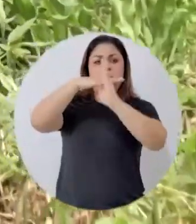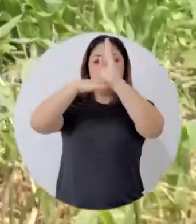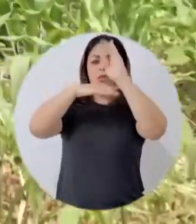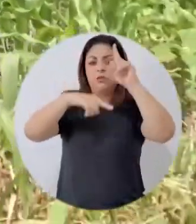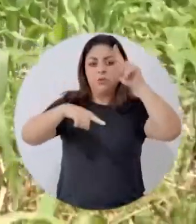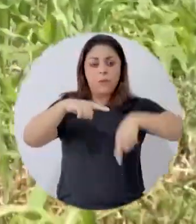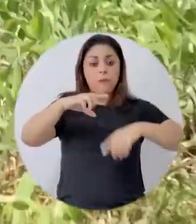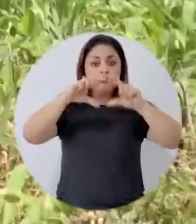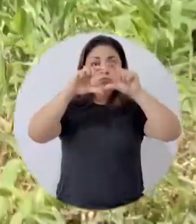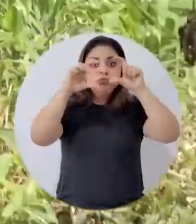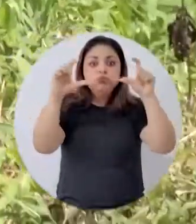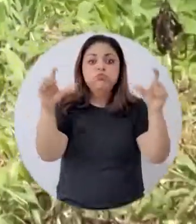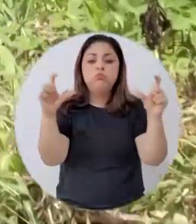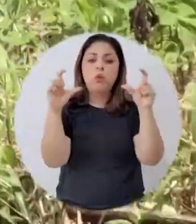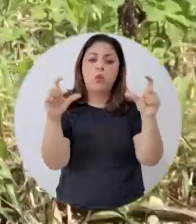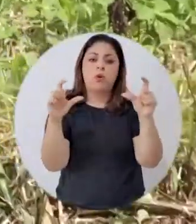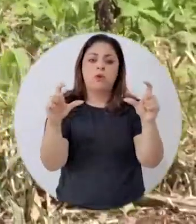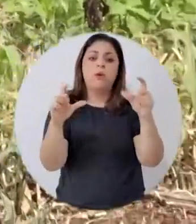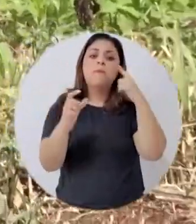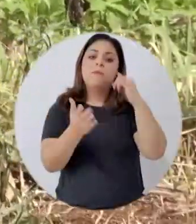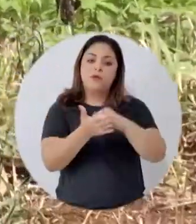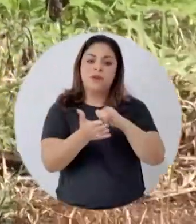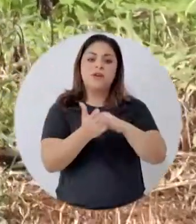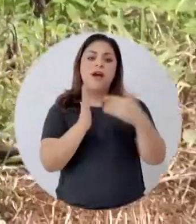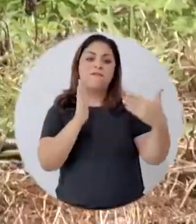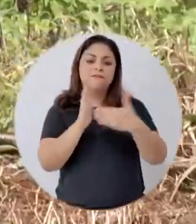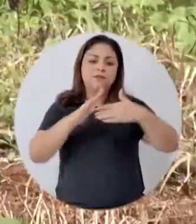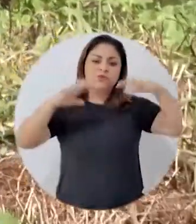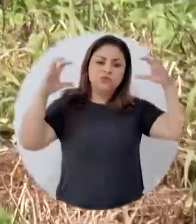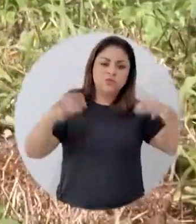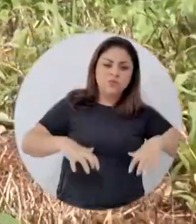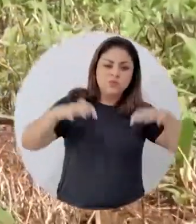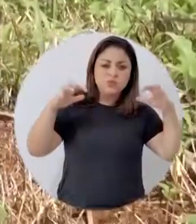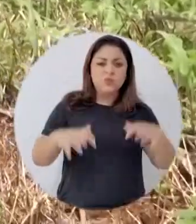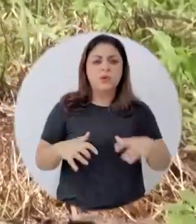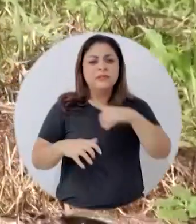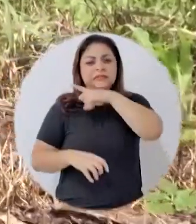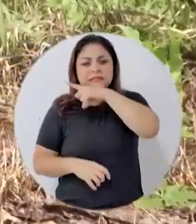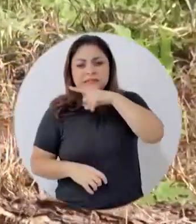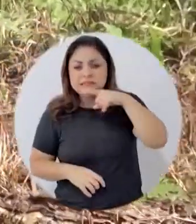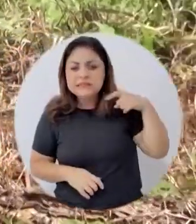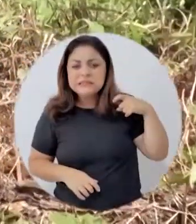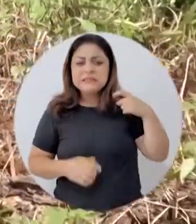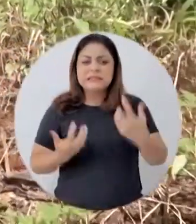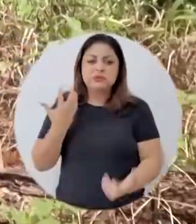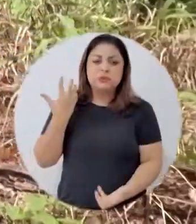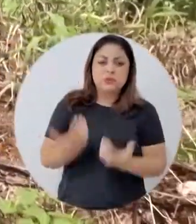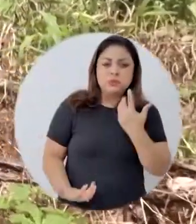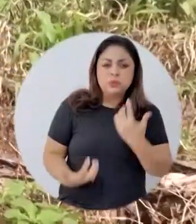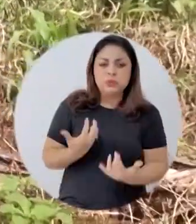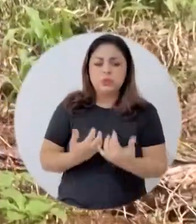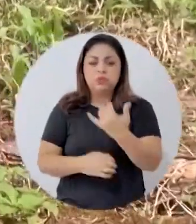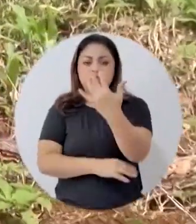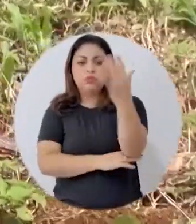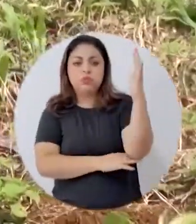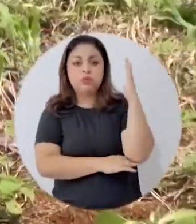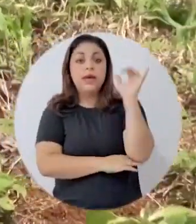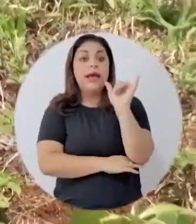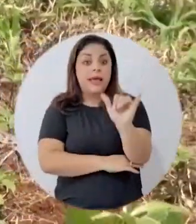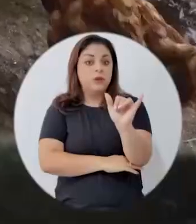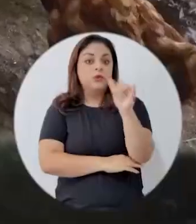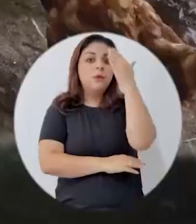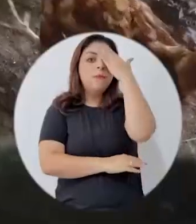En la falta de lluvia que ha afectado logística y ha afectado lo que son incendios forestales. Todo esto